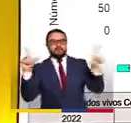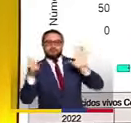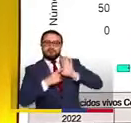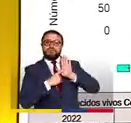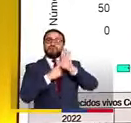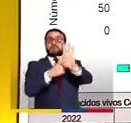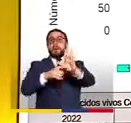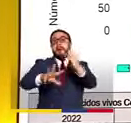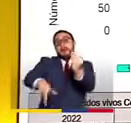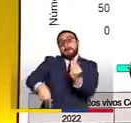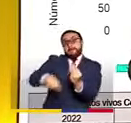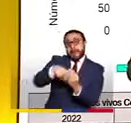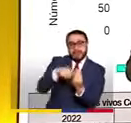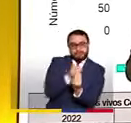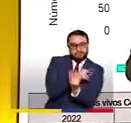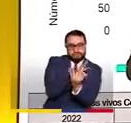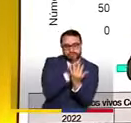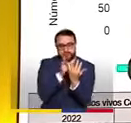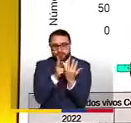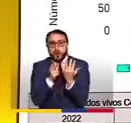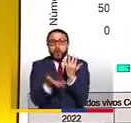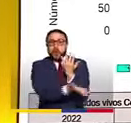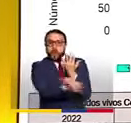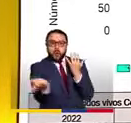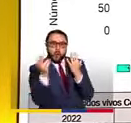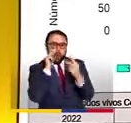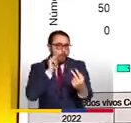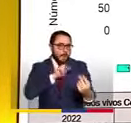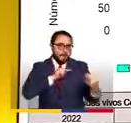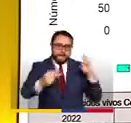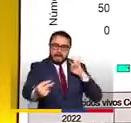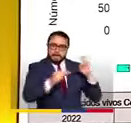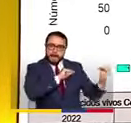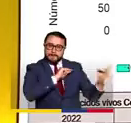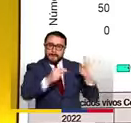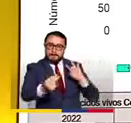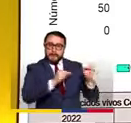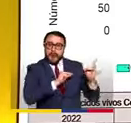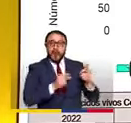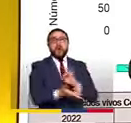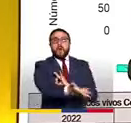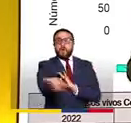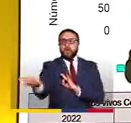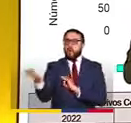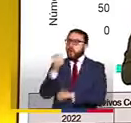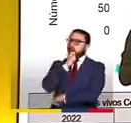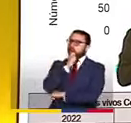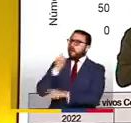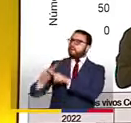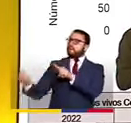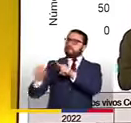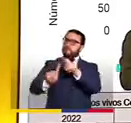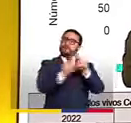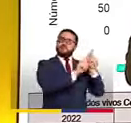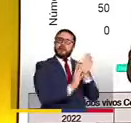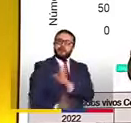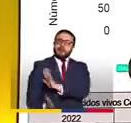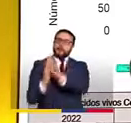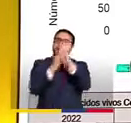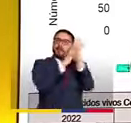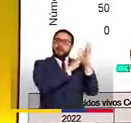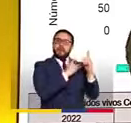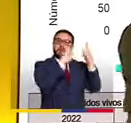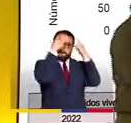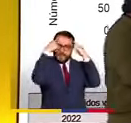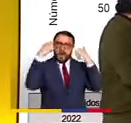de otras maneras de mirar, de tal manera que usted pueda hacerse cabal idea de si vamos bien o